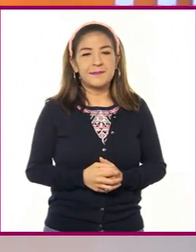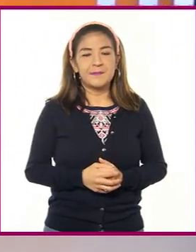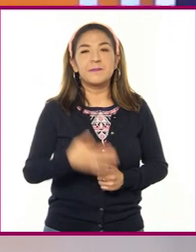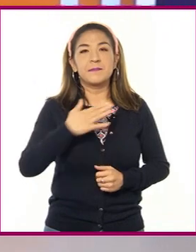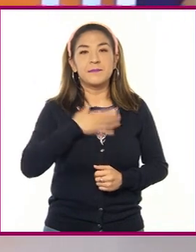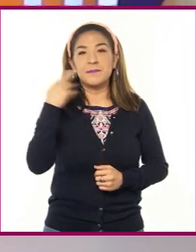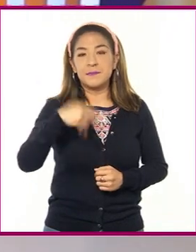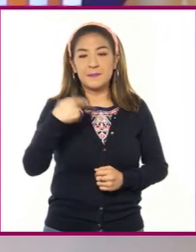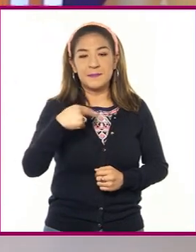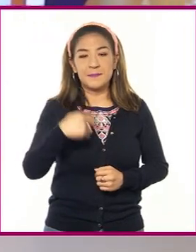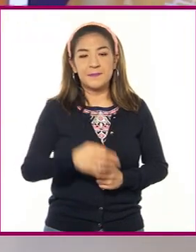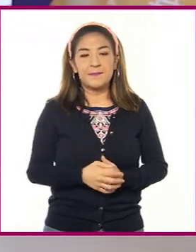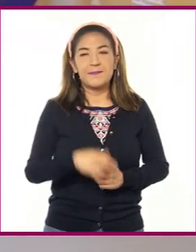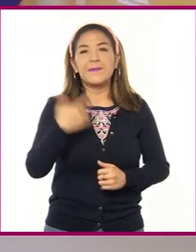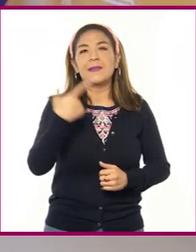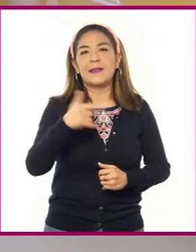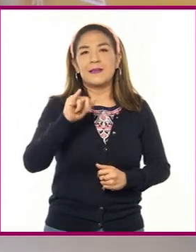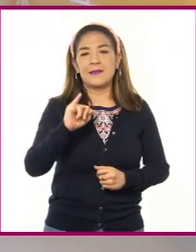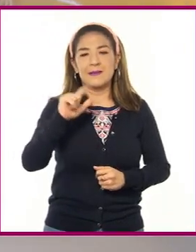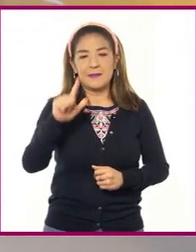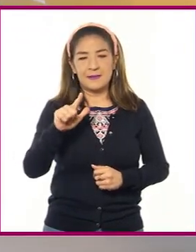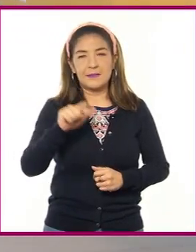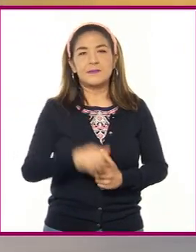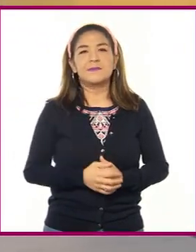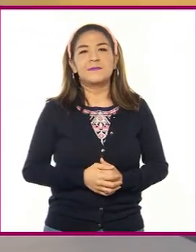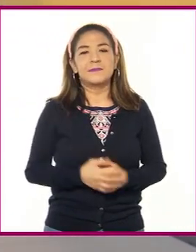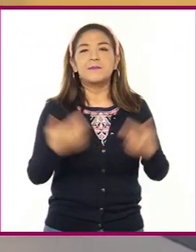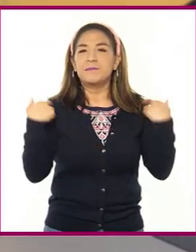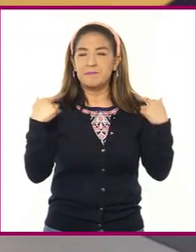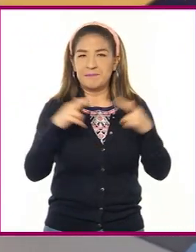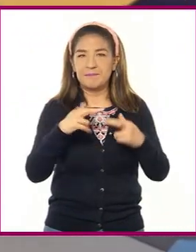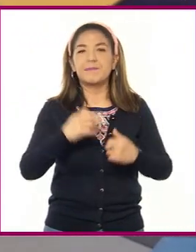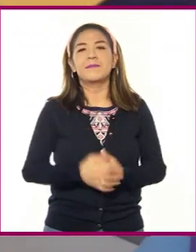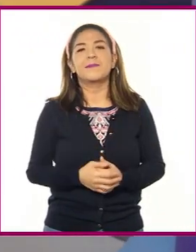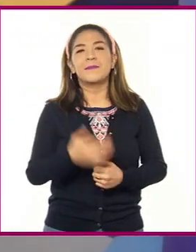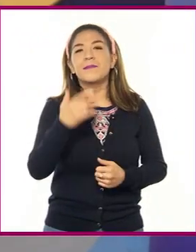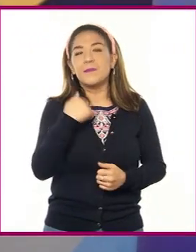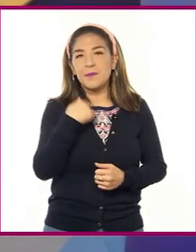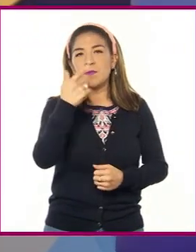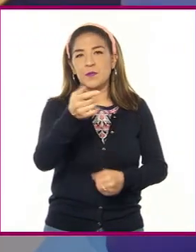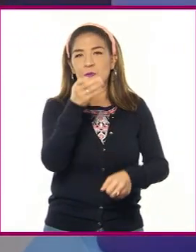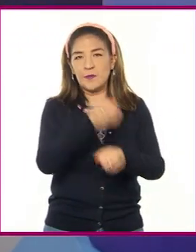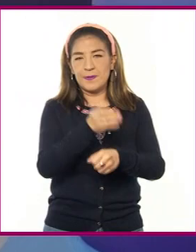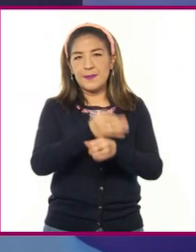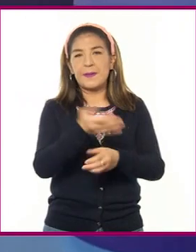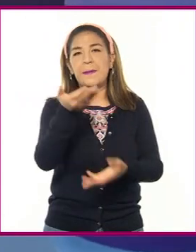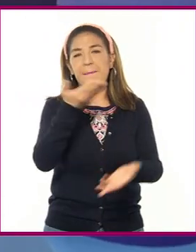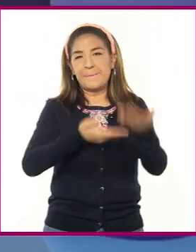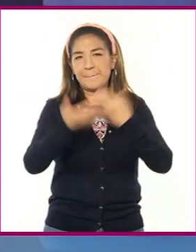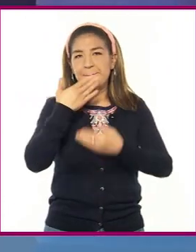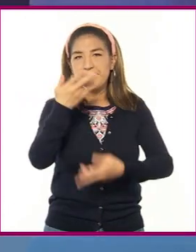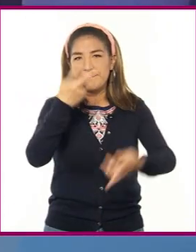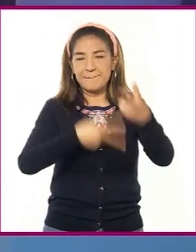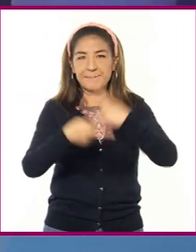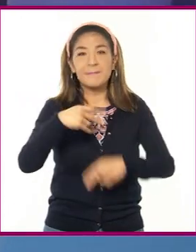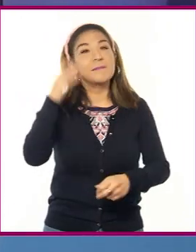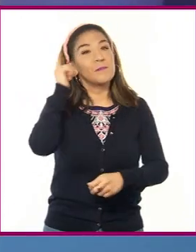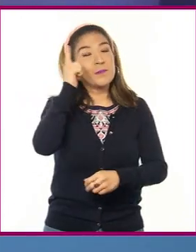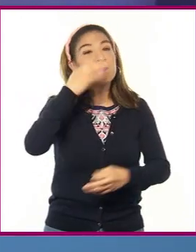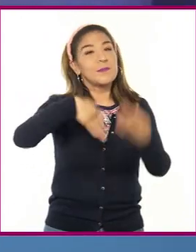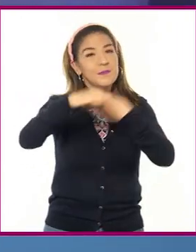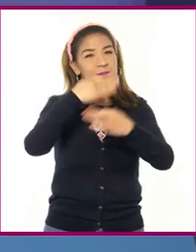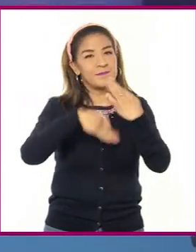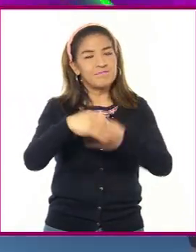Yo soy el maestro Gil Arturo Saavedra Mercado y les doy la más cordial bienvenida. Espero que todas y todos